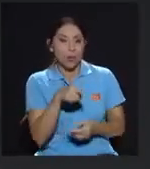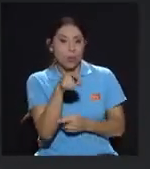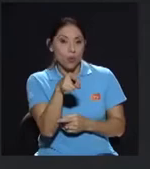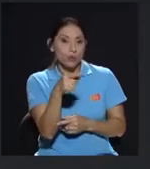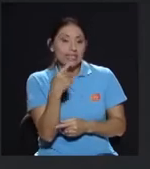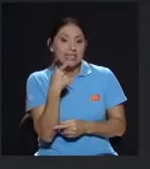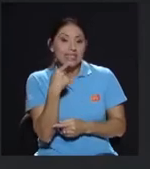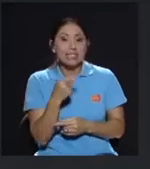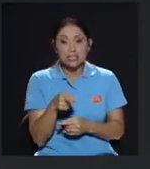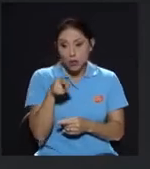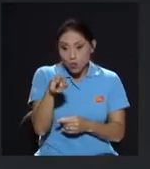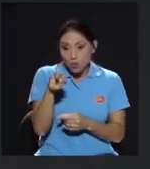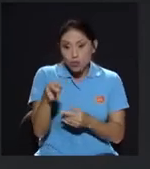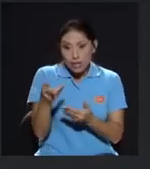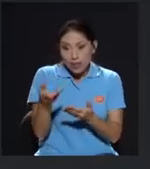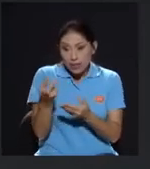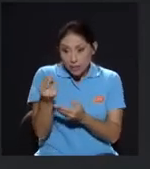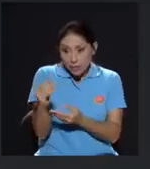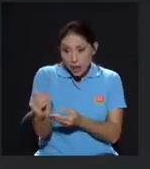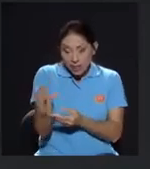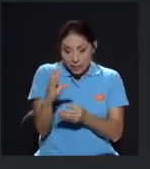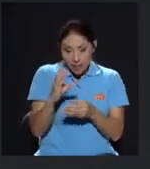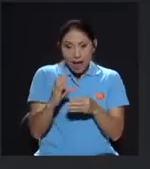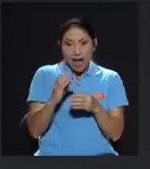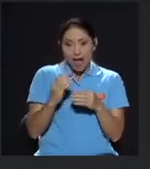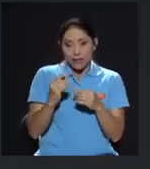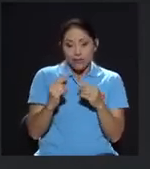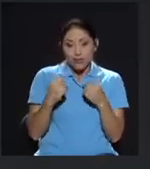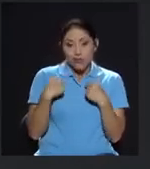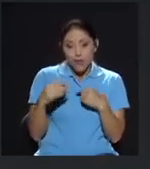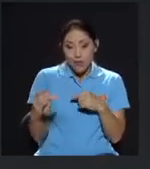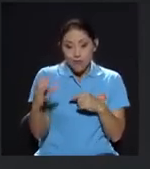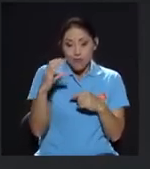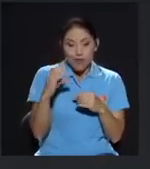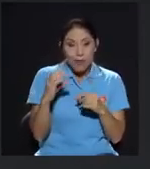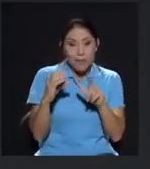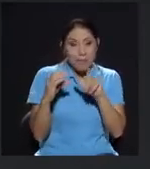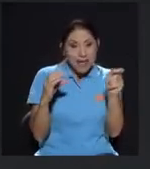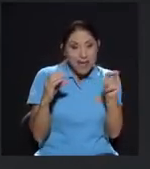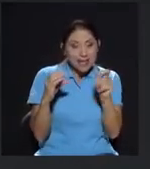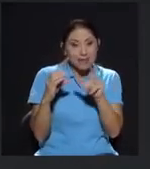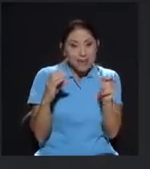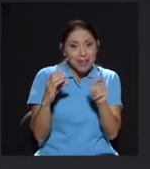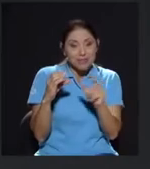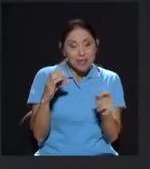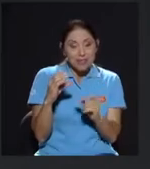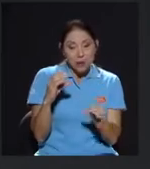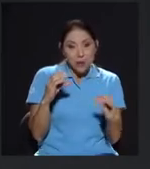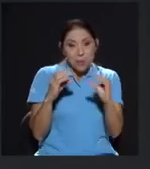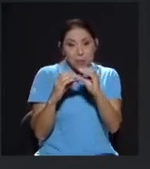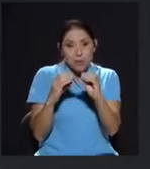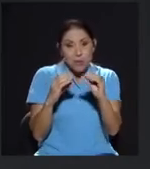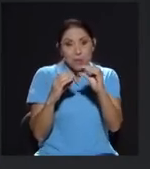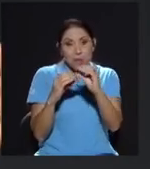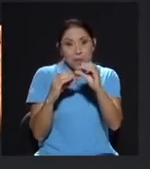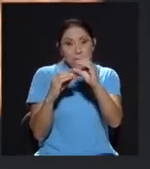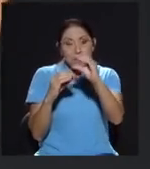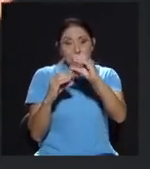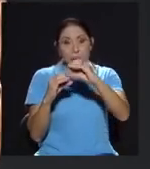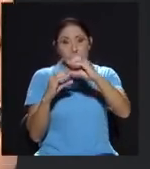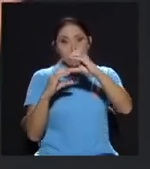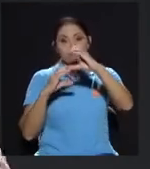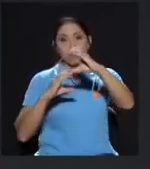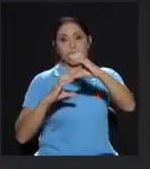interés todos los meses una ganancia sobre una empresa entonces es muy importante que sepa dónde ir a tocar la puerta para